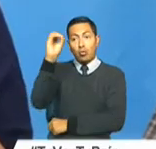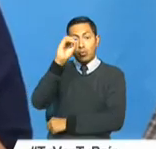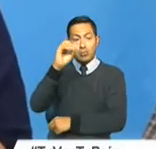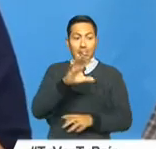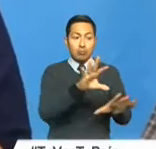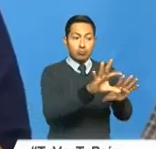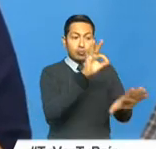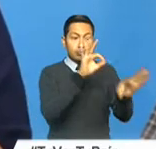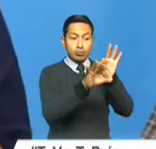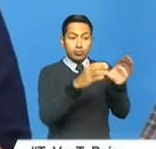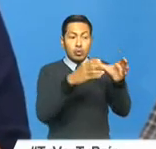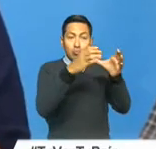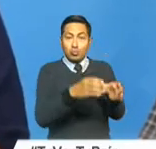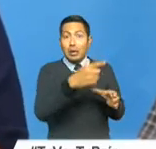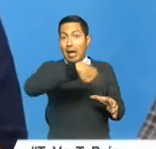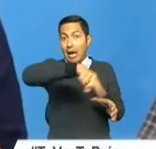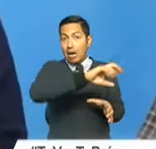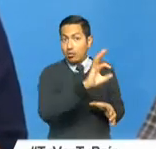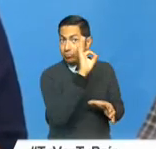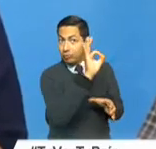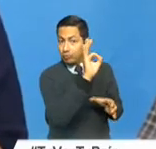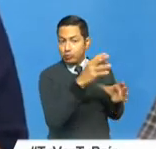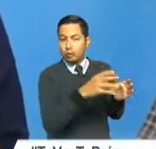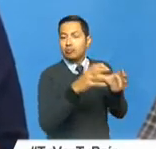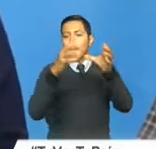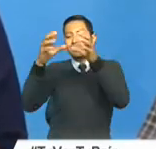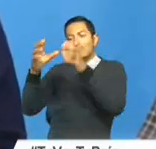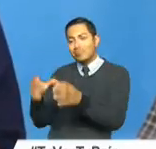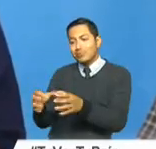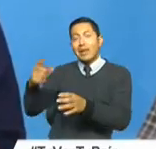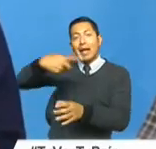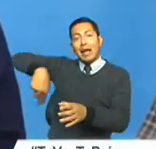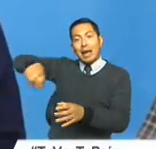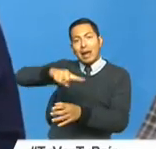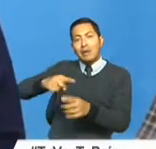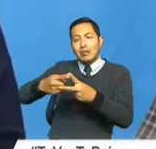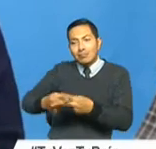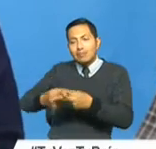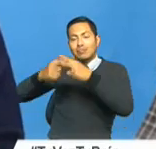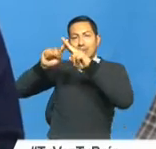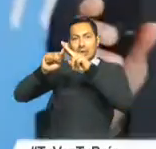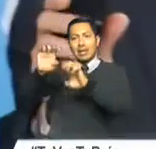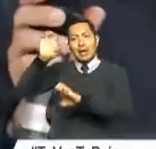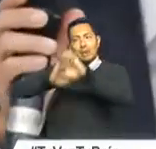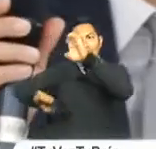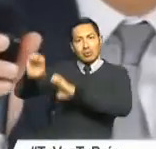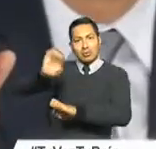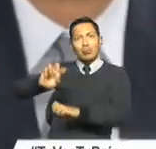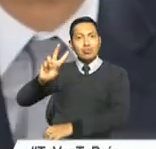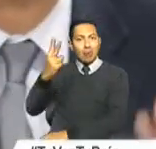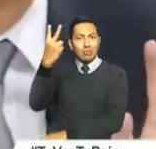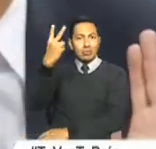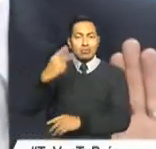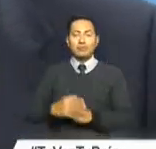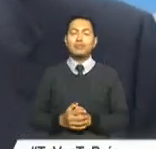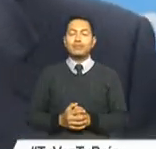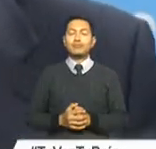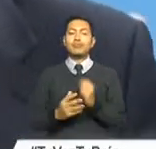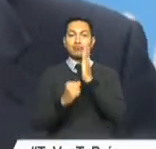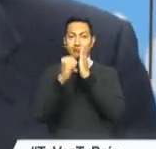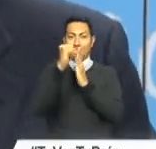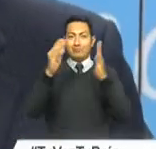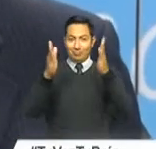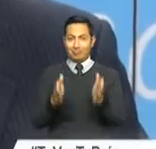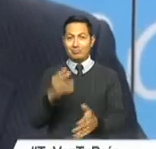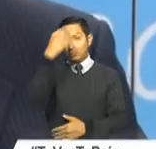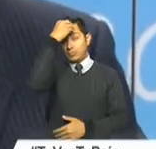superado las pruebas de razonamientos, de personalidad y la prueba de conocimientos. Fander Falconi, titular de la cartera de